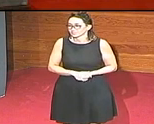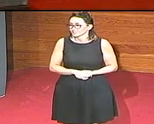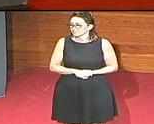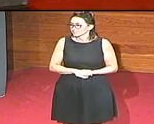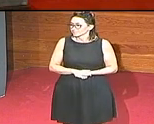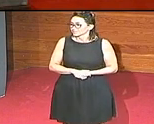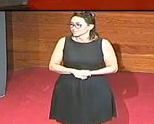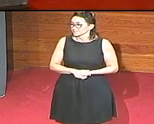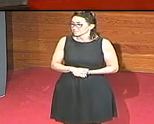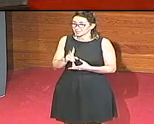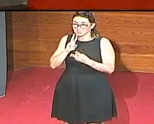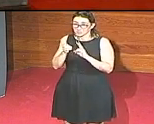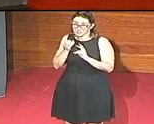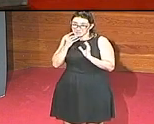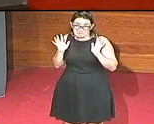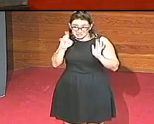no se controla